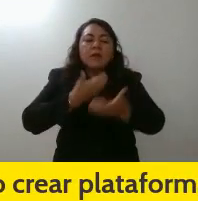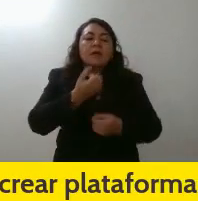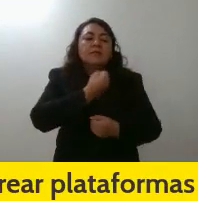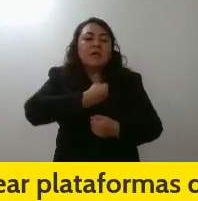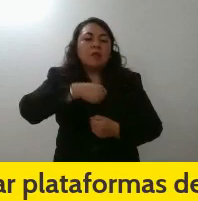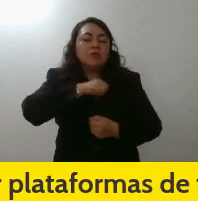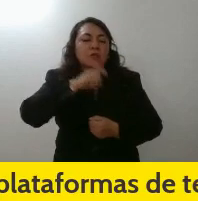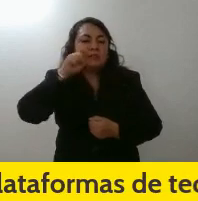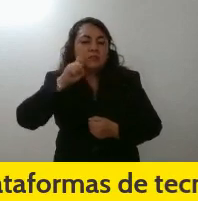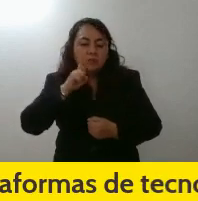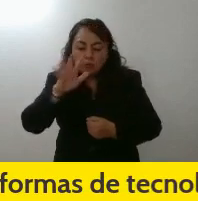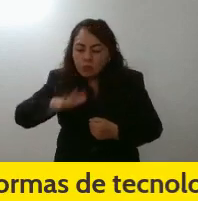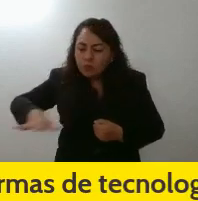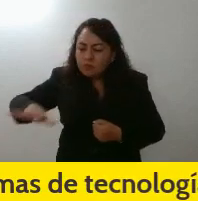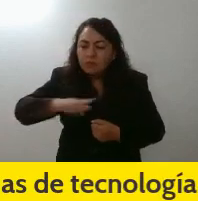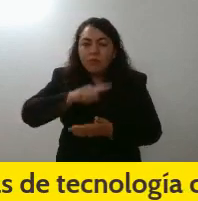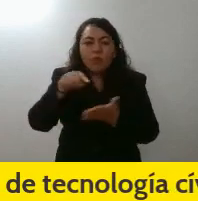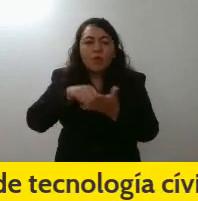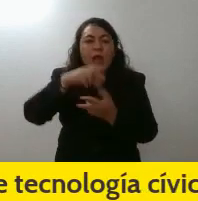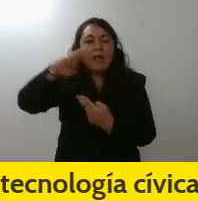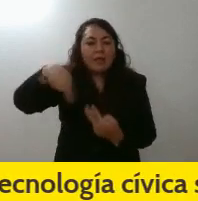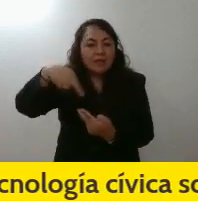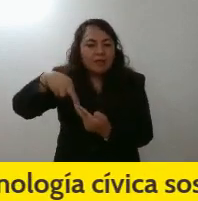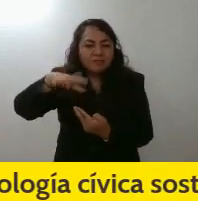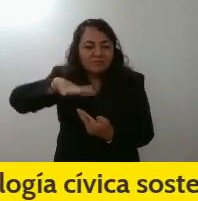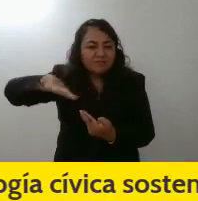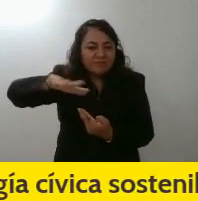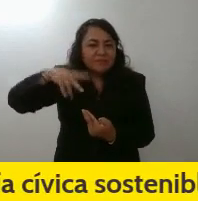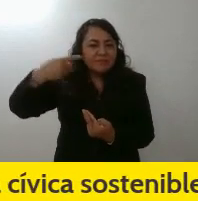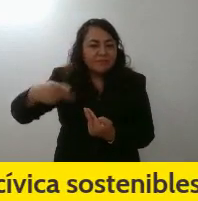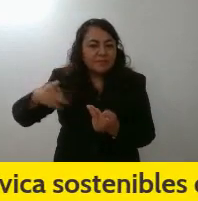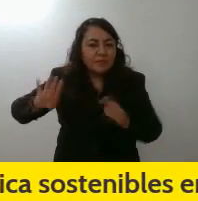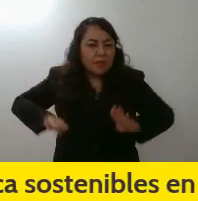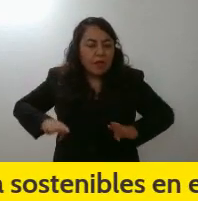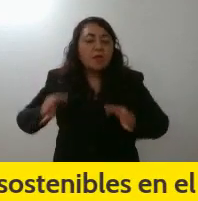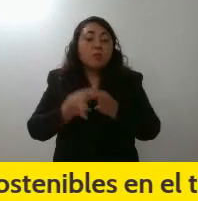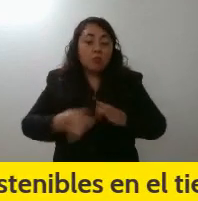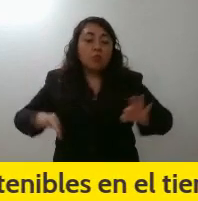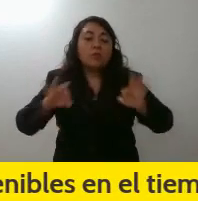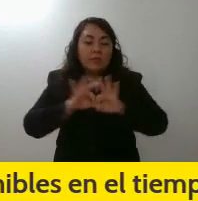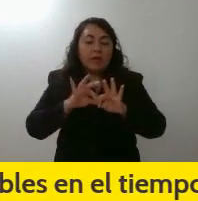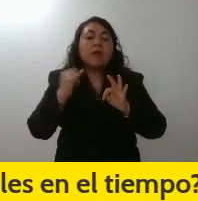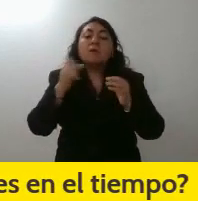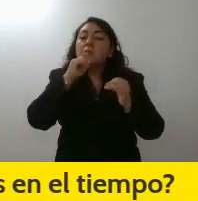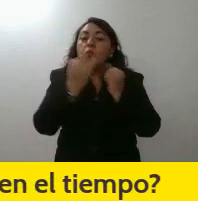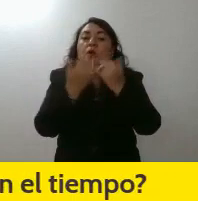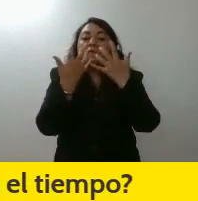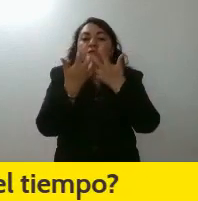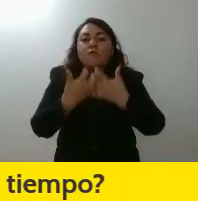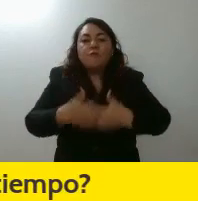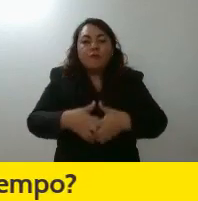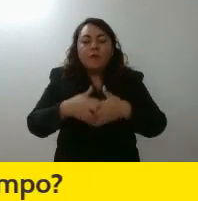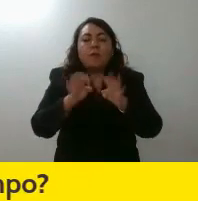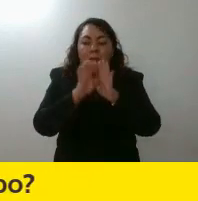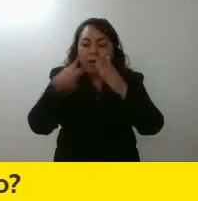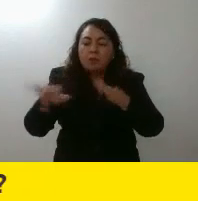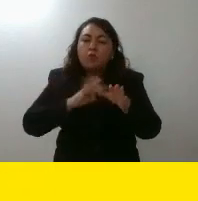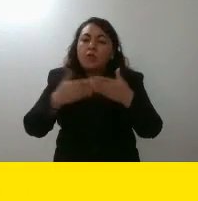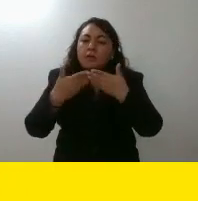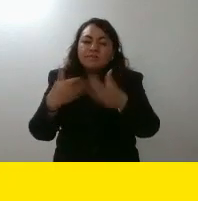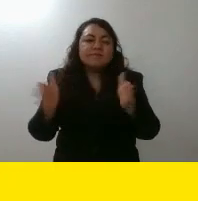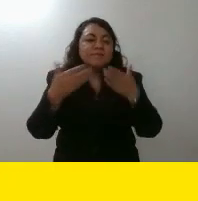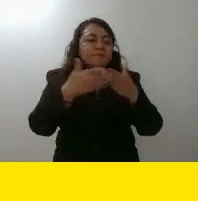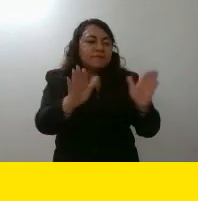la región. Es una plataforma que tiene un alcance regional también muy importante y esta funcionalidad creo que abre la puerta para que eso se